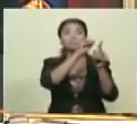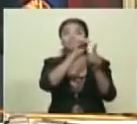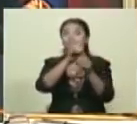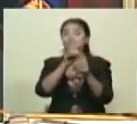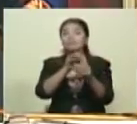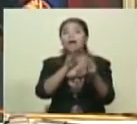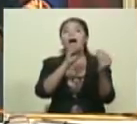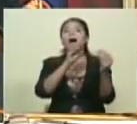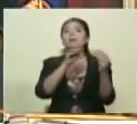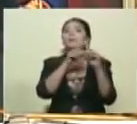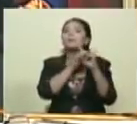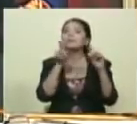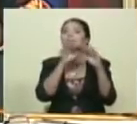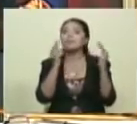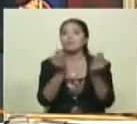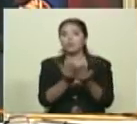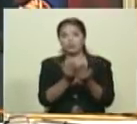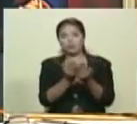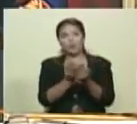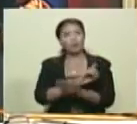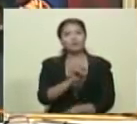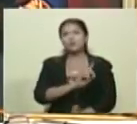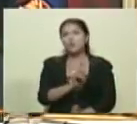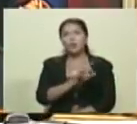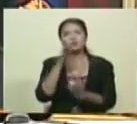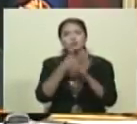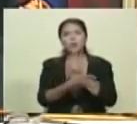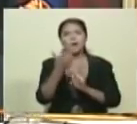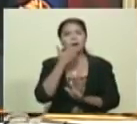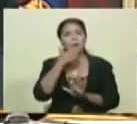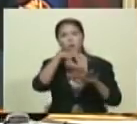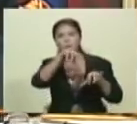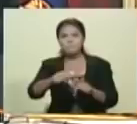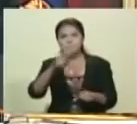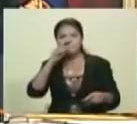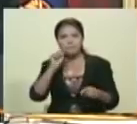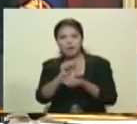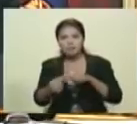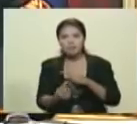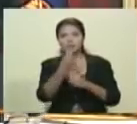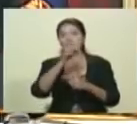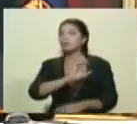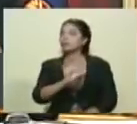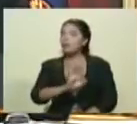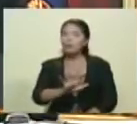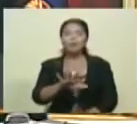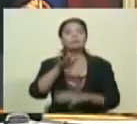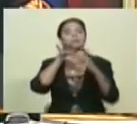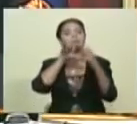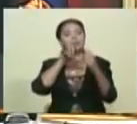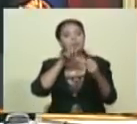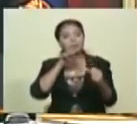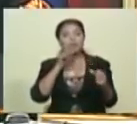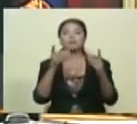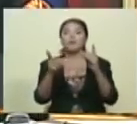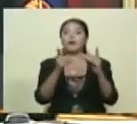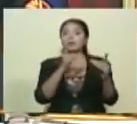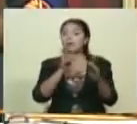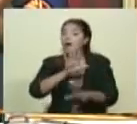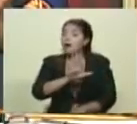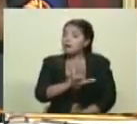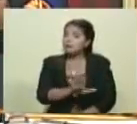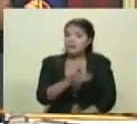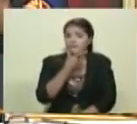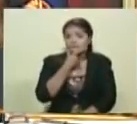Hablemos de otro mundo. No es el mundo de las invasiones ni las amenazas. Es el mundo del entendimiento, del diálogo. Así de sencillo.